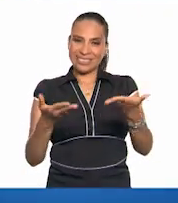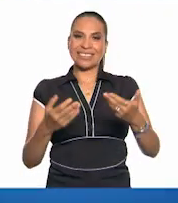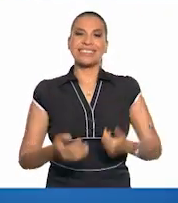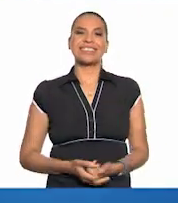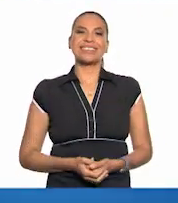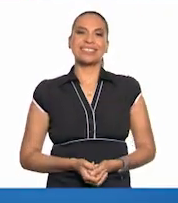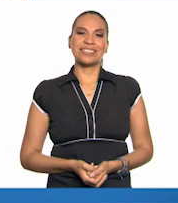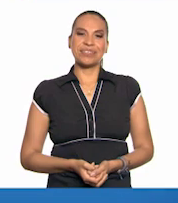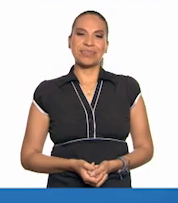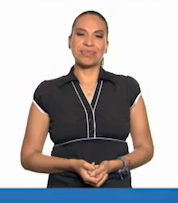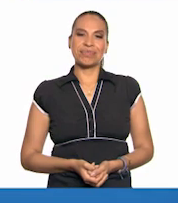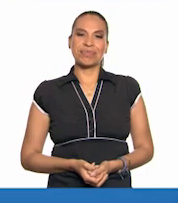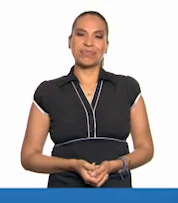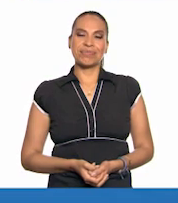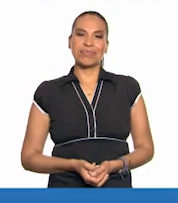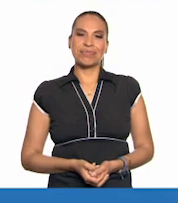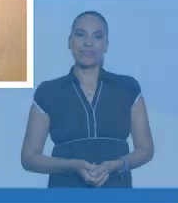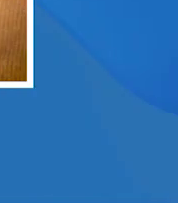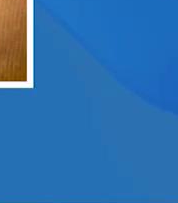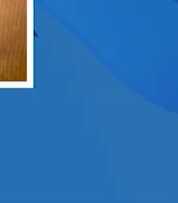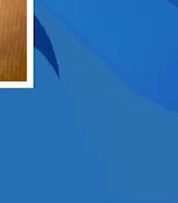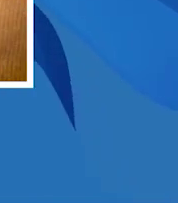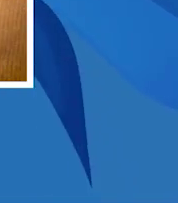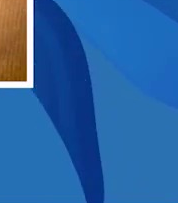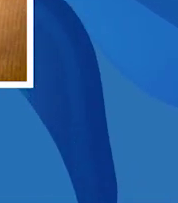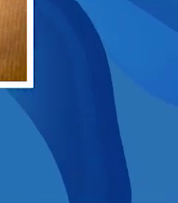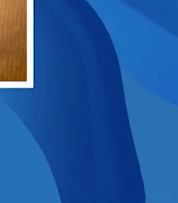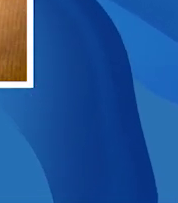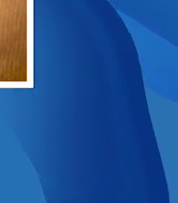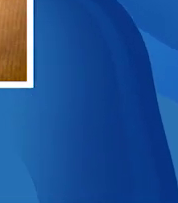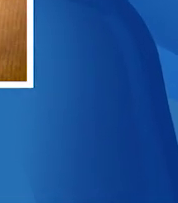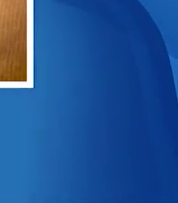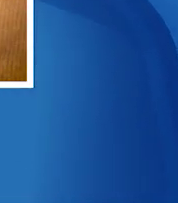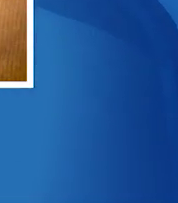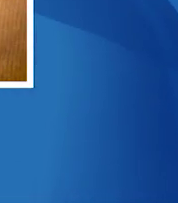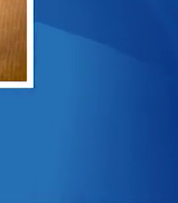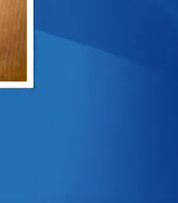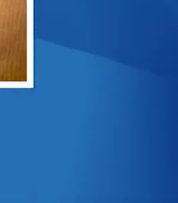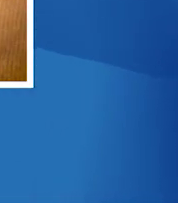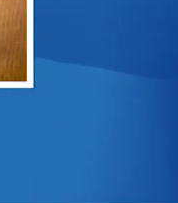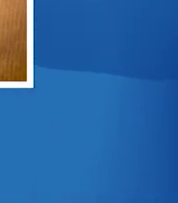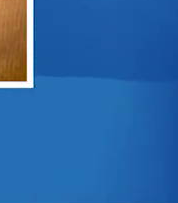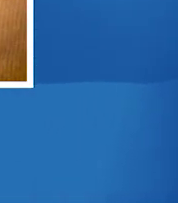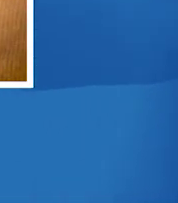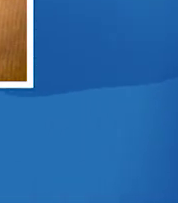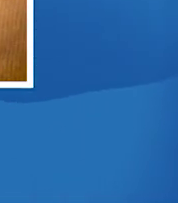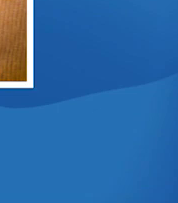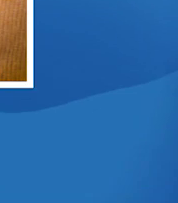¡Comenzamos!